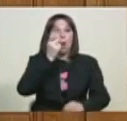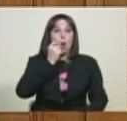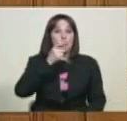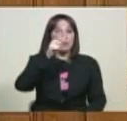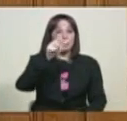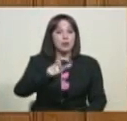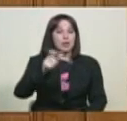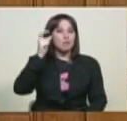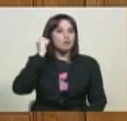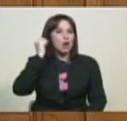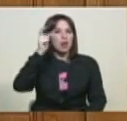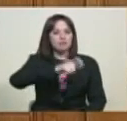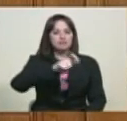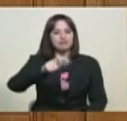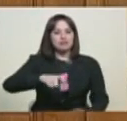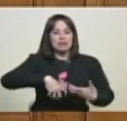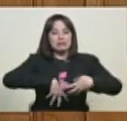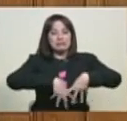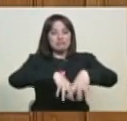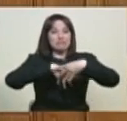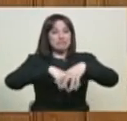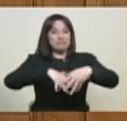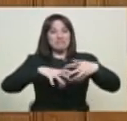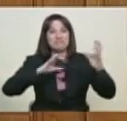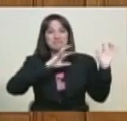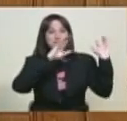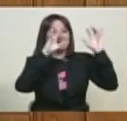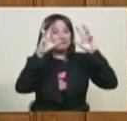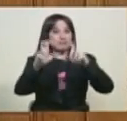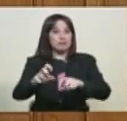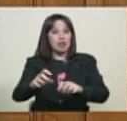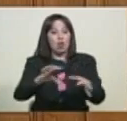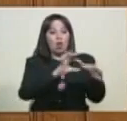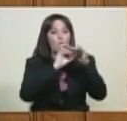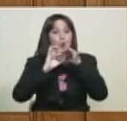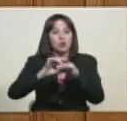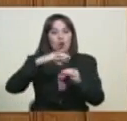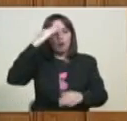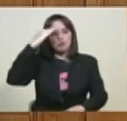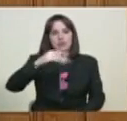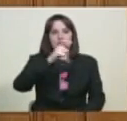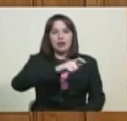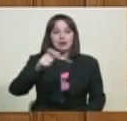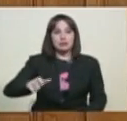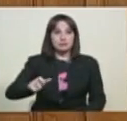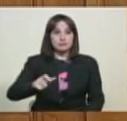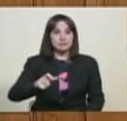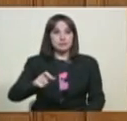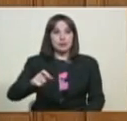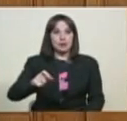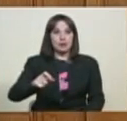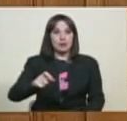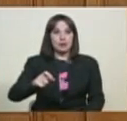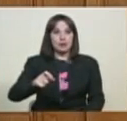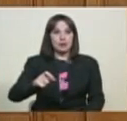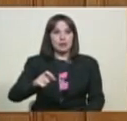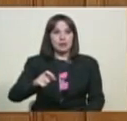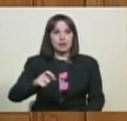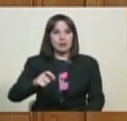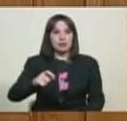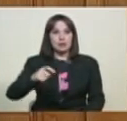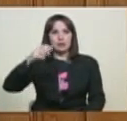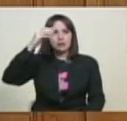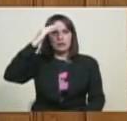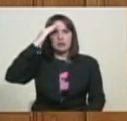mujeres en unión cívico-militar. Era el general en jefe Padrino, un teniente coronel,